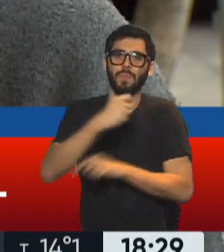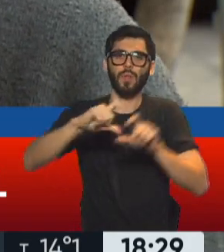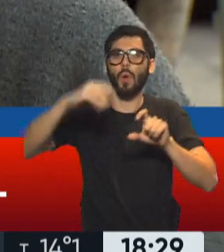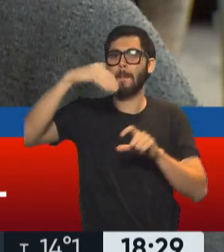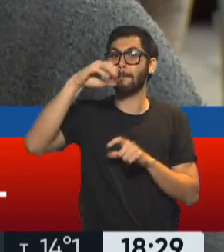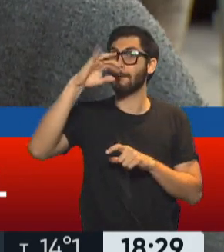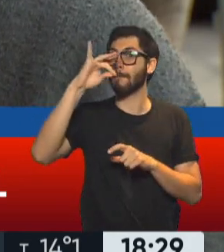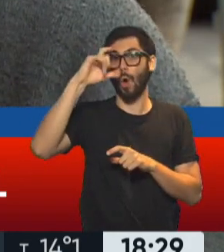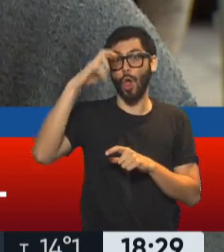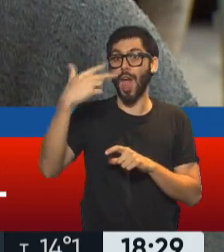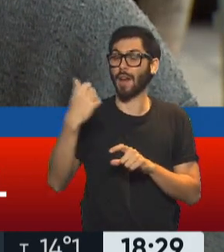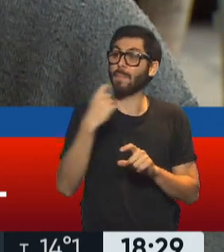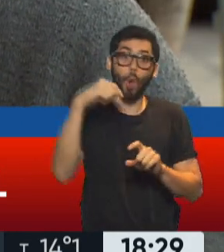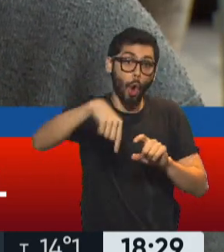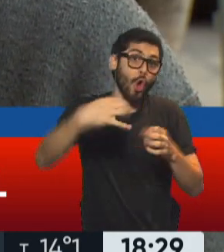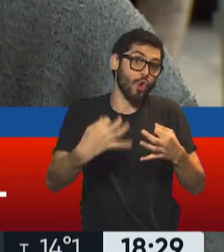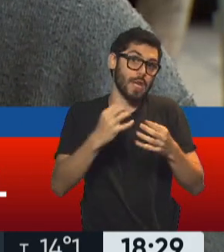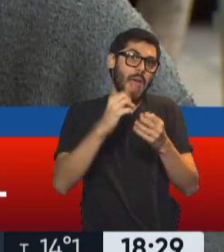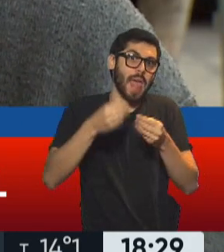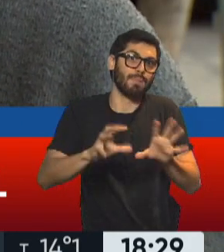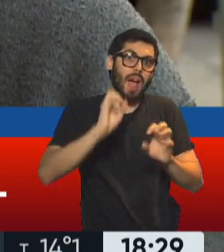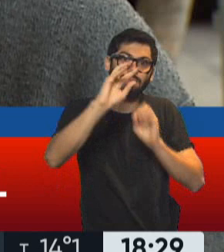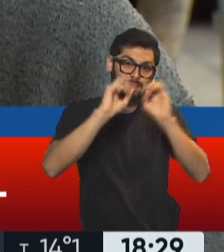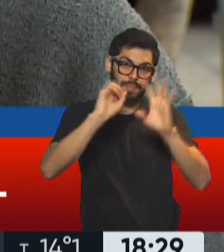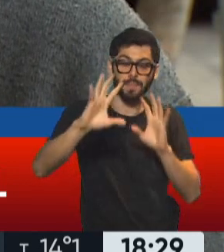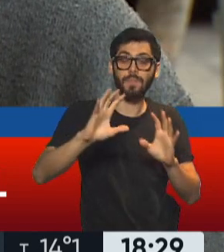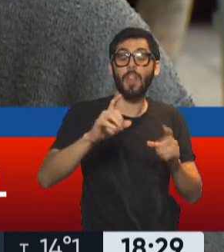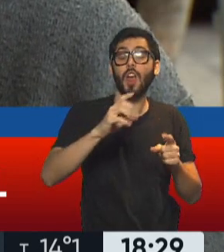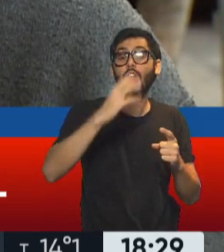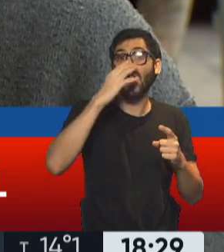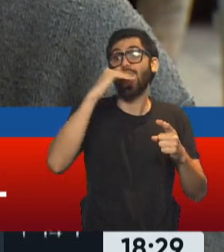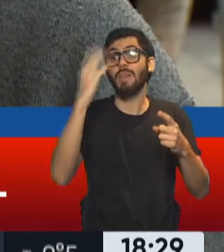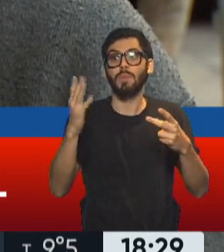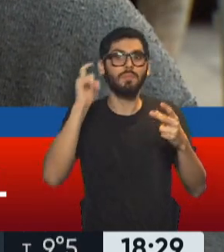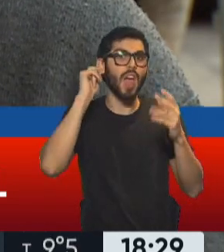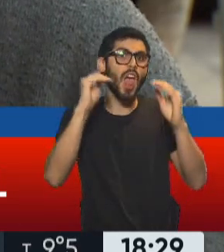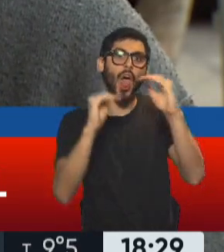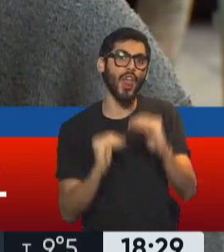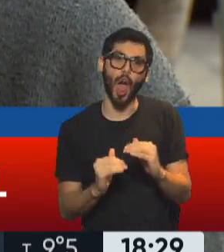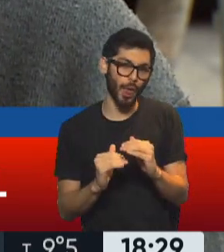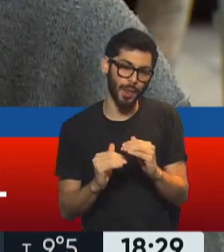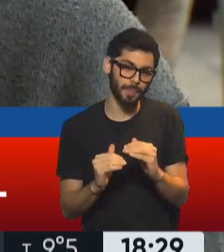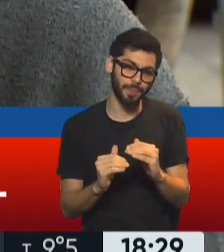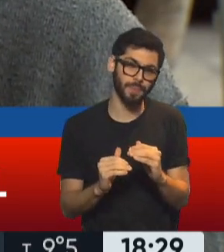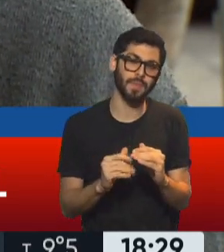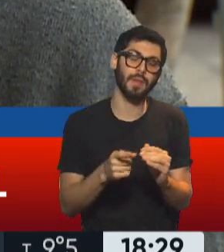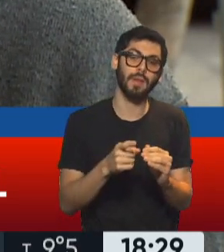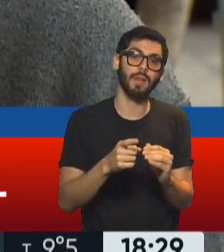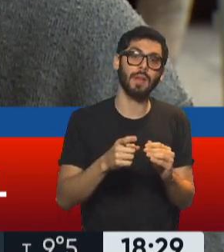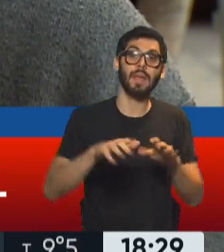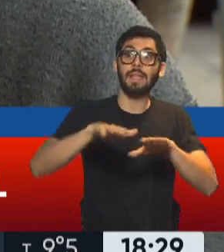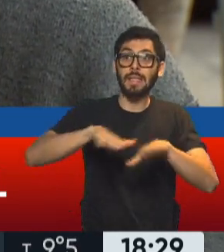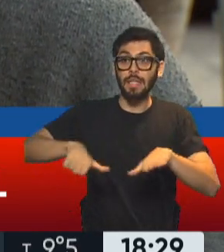a distribuir. Por fuera de eso, yo creo que tendríamos que avanzar respetando los grupos etarios. Los chicos en general que no